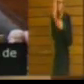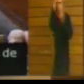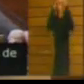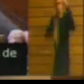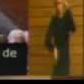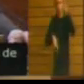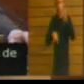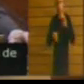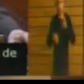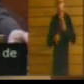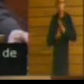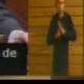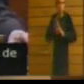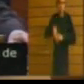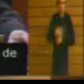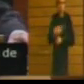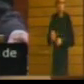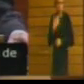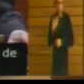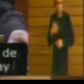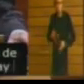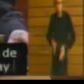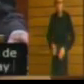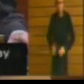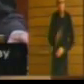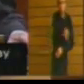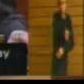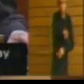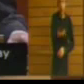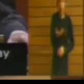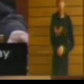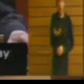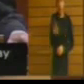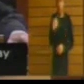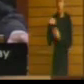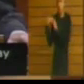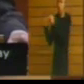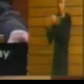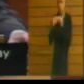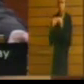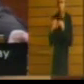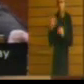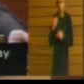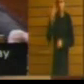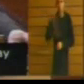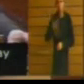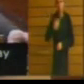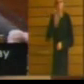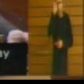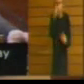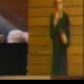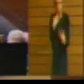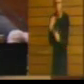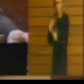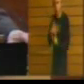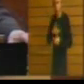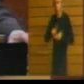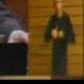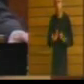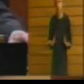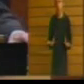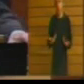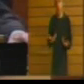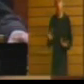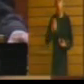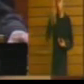no hay jornada continua en los centros educativos donde van a mandar a sus hijos. Eso consideraremos todos y coincidiremos todos que es algo muy importante para las propias familias.